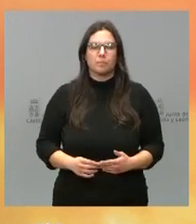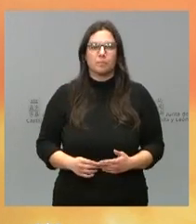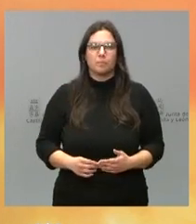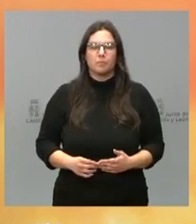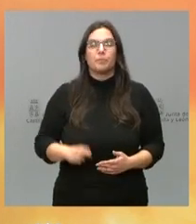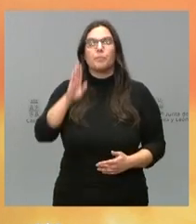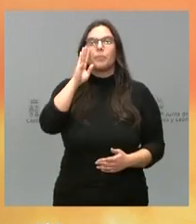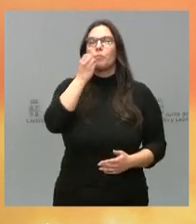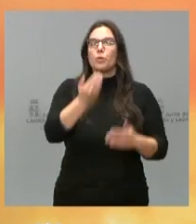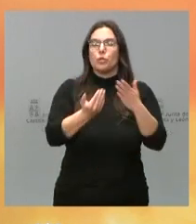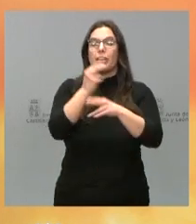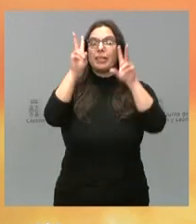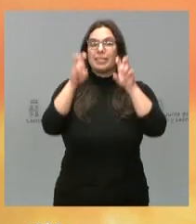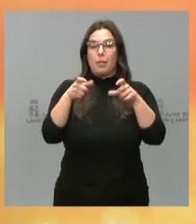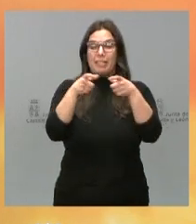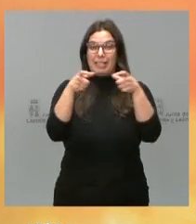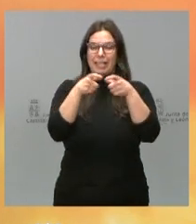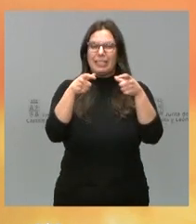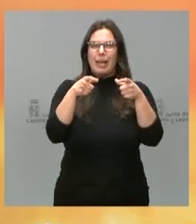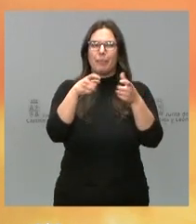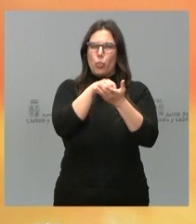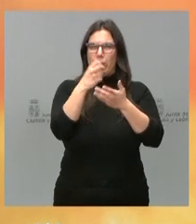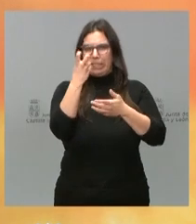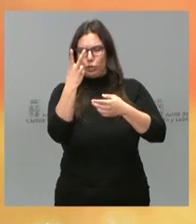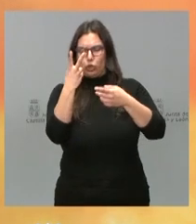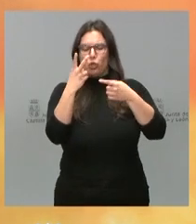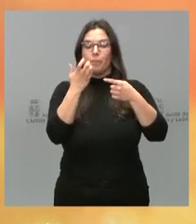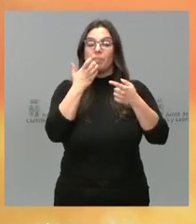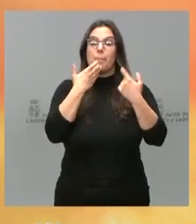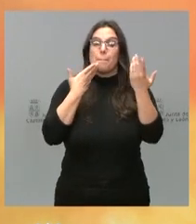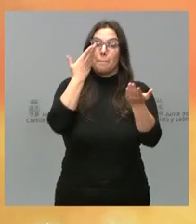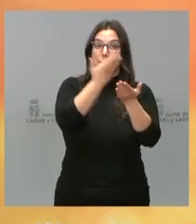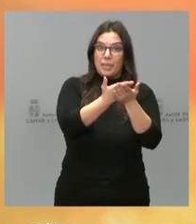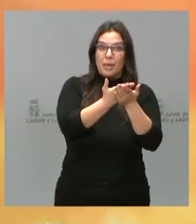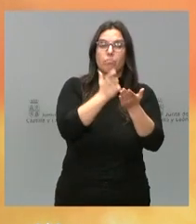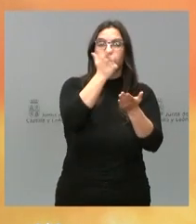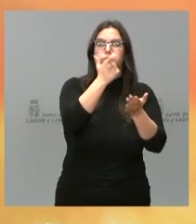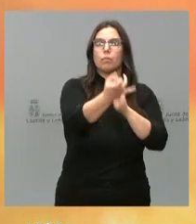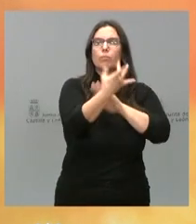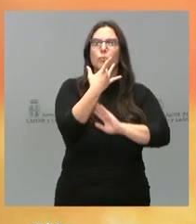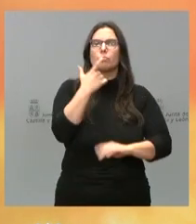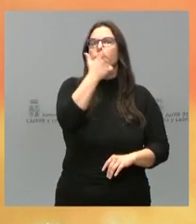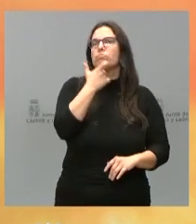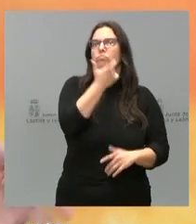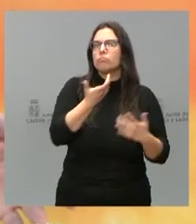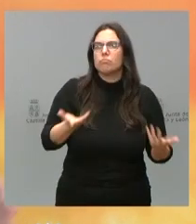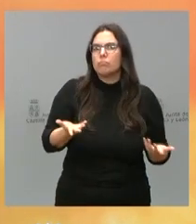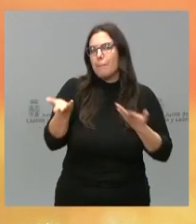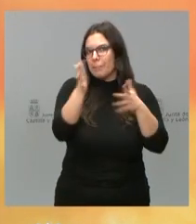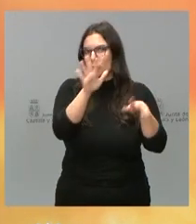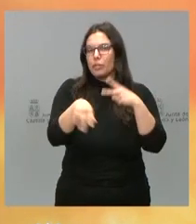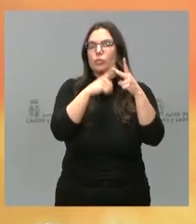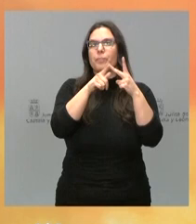Sí buenos días sobre la tarjeta Tengo un par de dudas Una vez que se solicite cuánto tiempo tardará en llegar a los domicilios más o menos